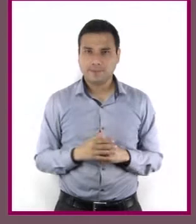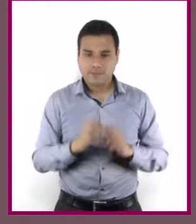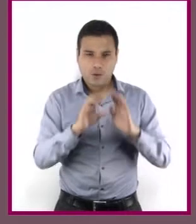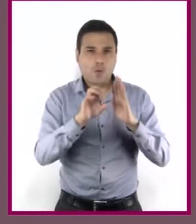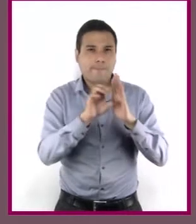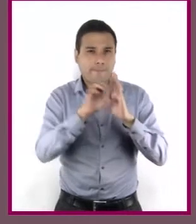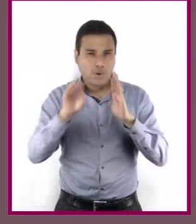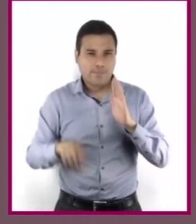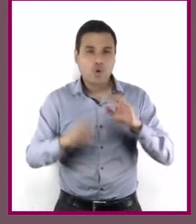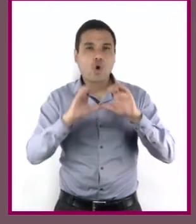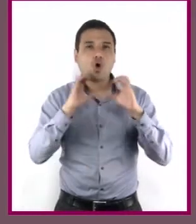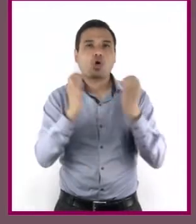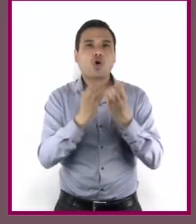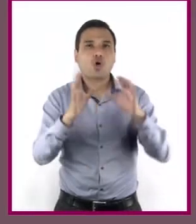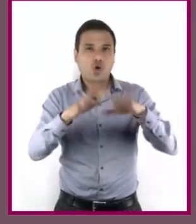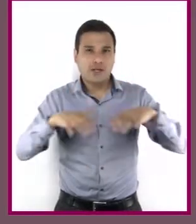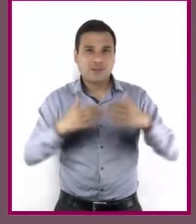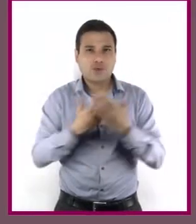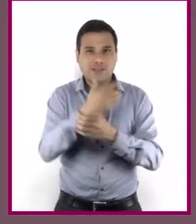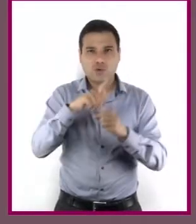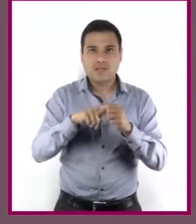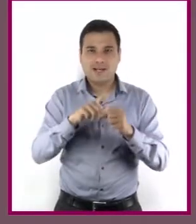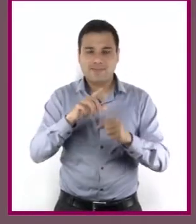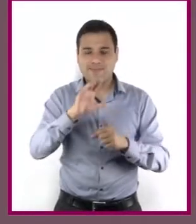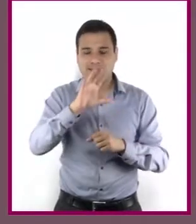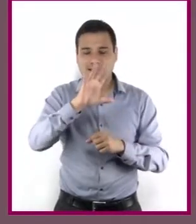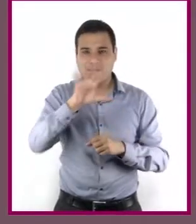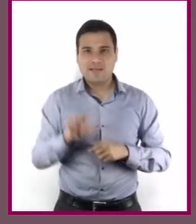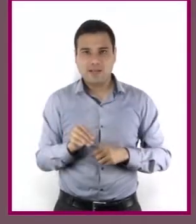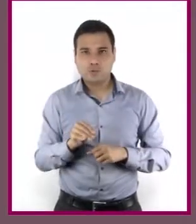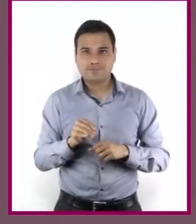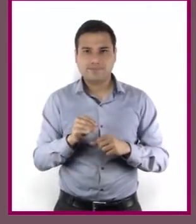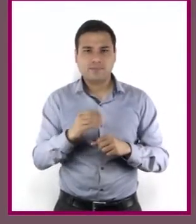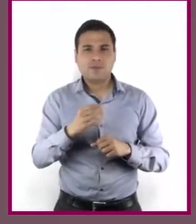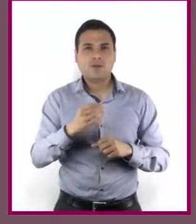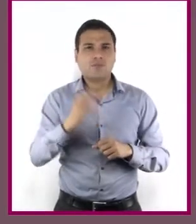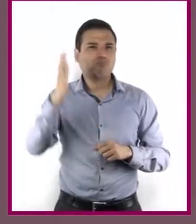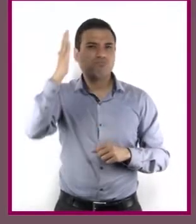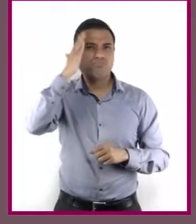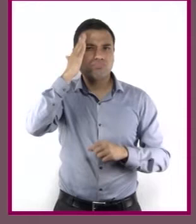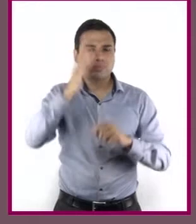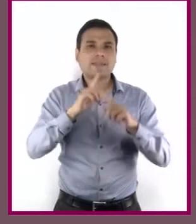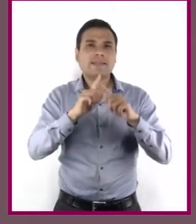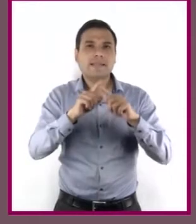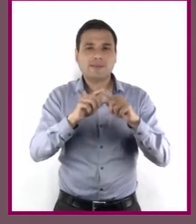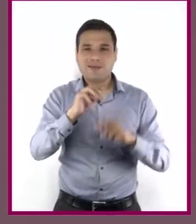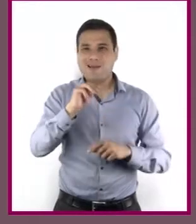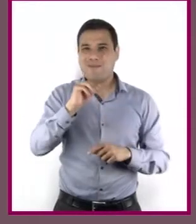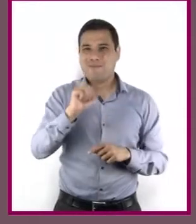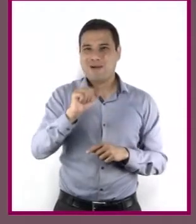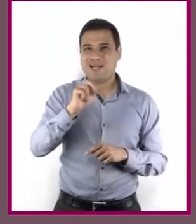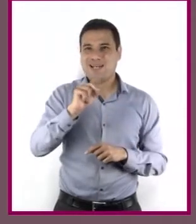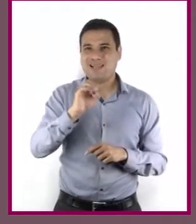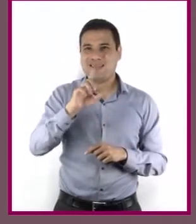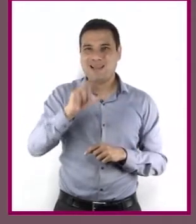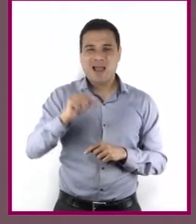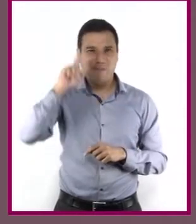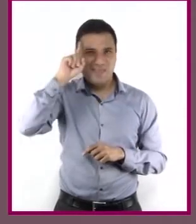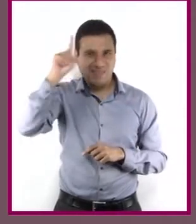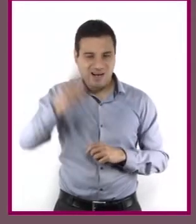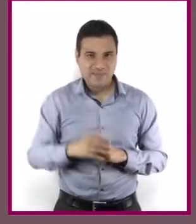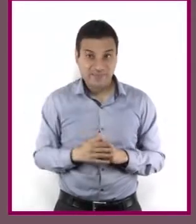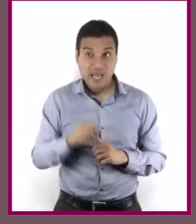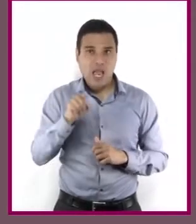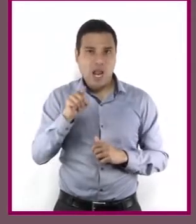Congreso Nacional Africano, dirigido por Nelson Mandela, quien organizó numerosas marchas